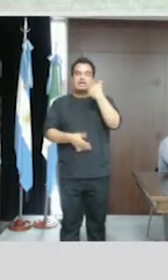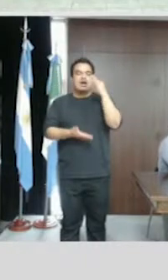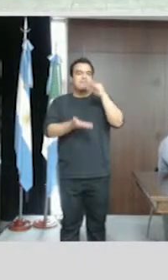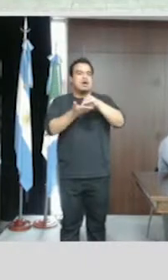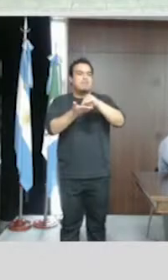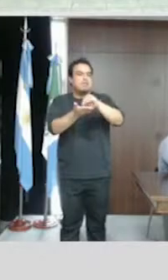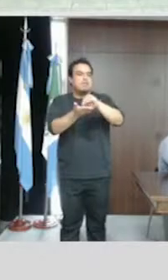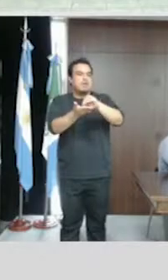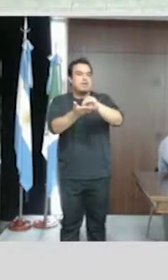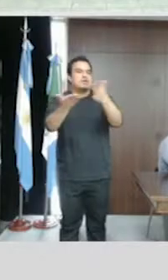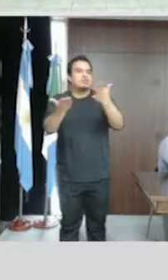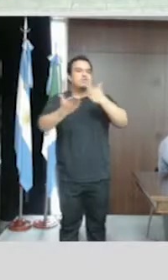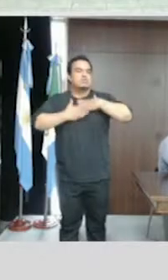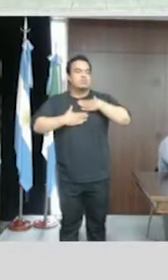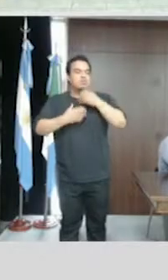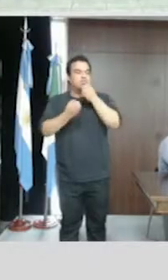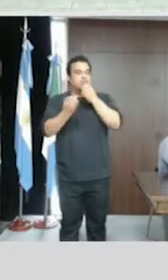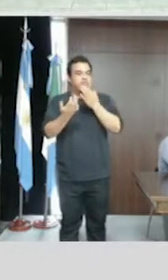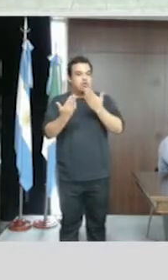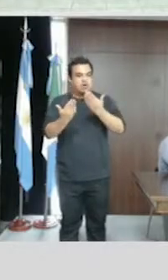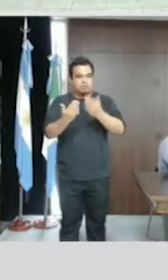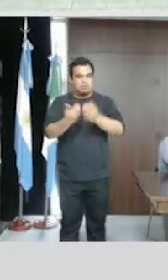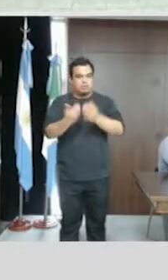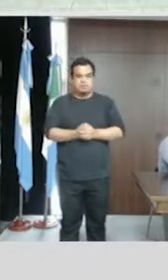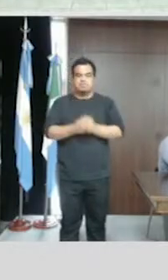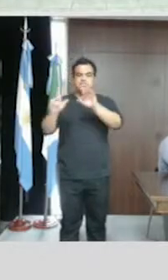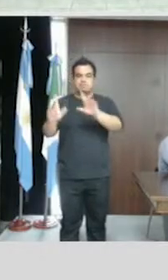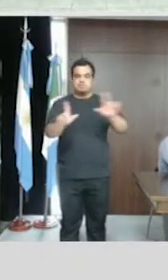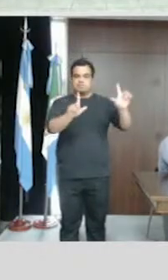y aumenta y mejora todo. La que sigue.